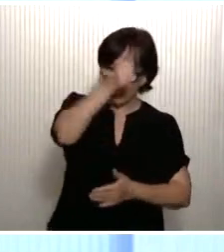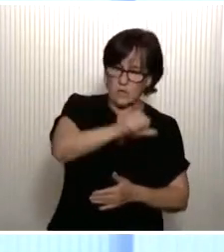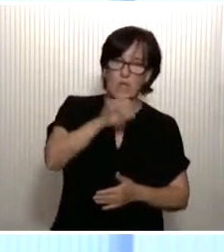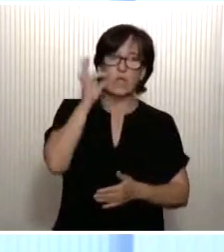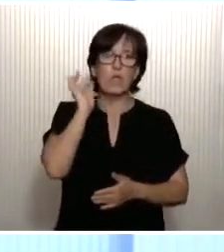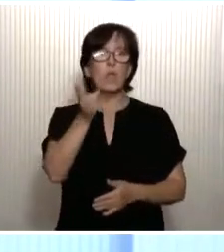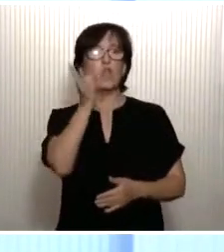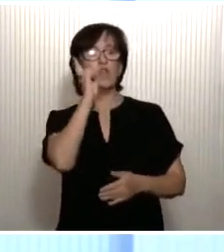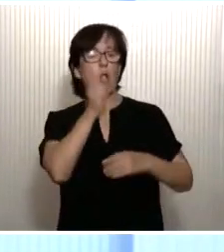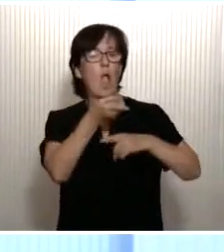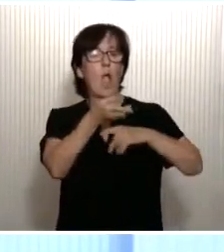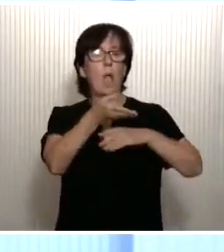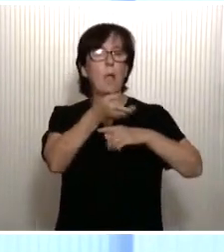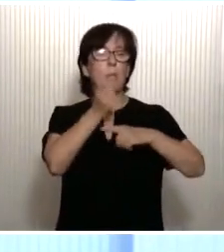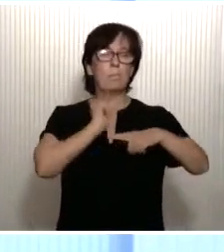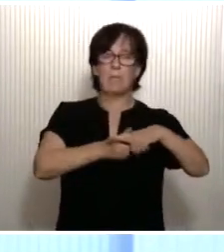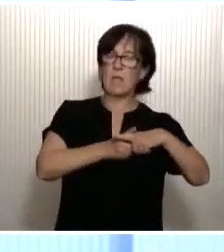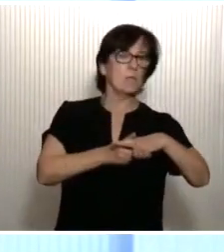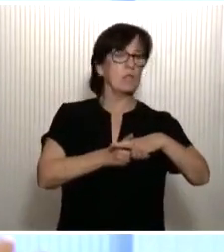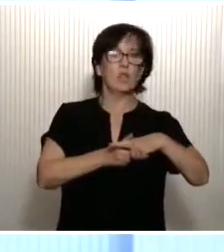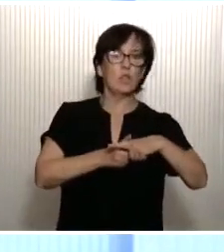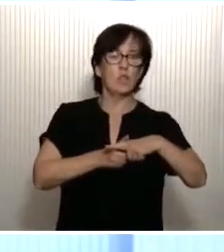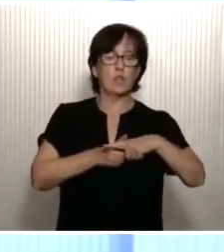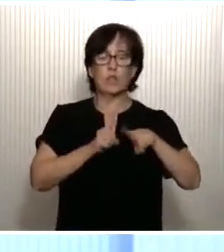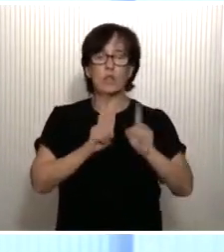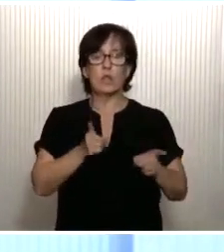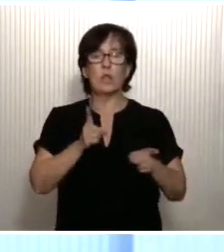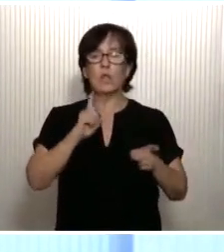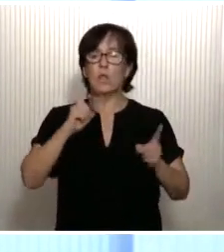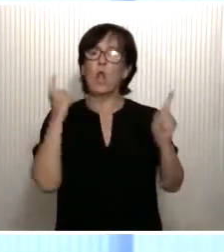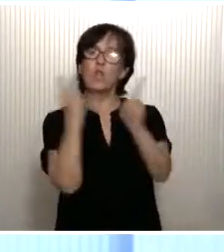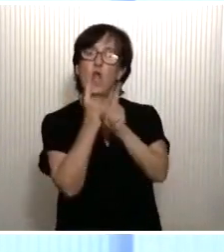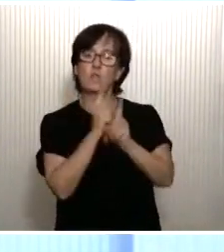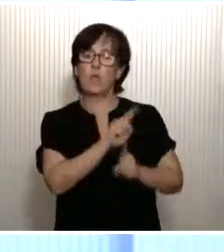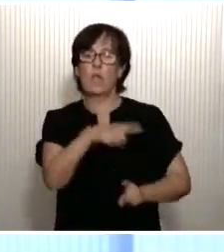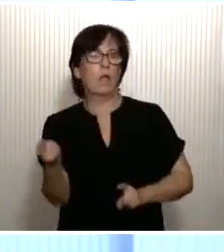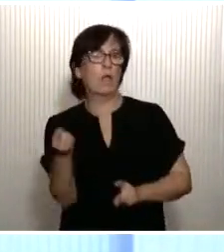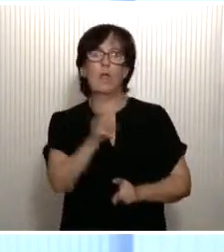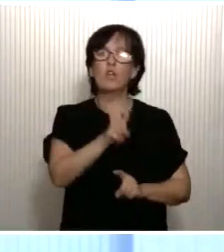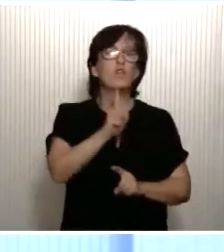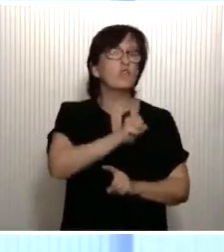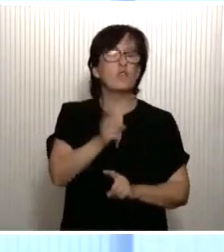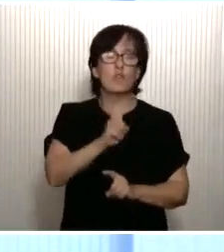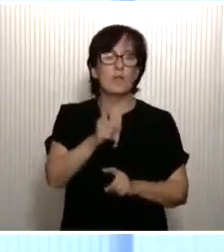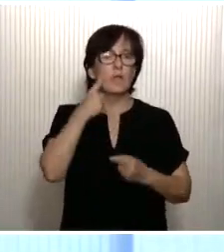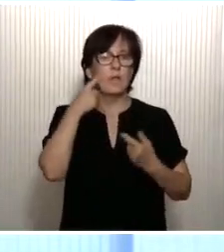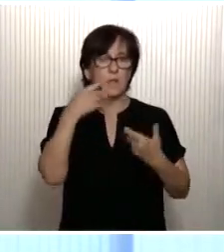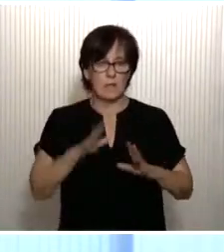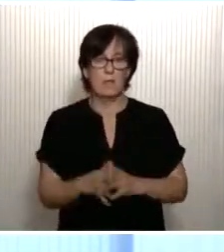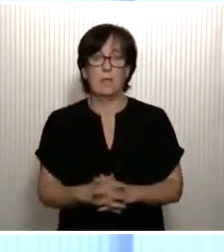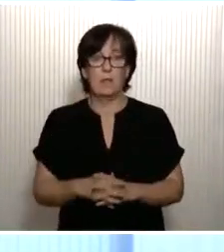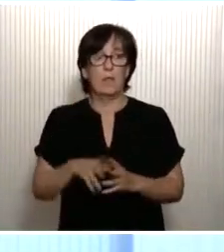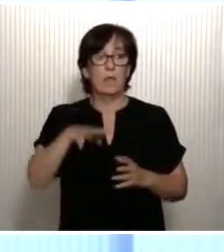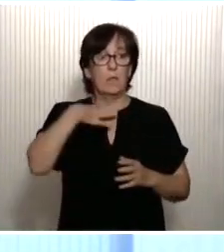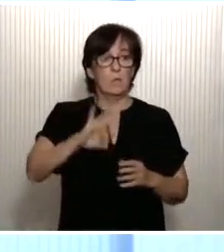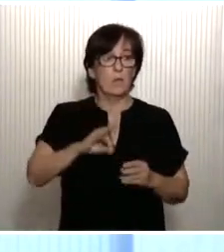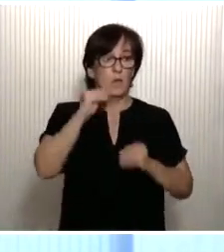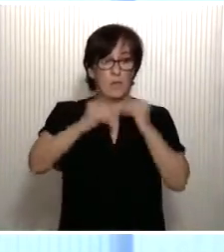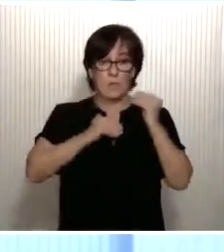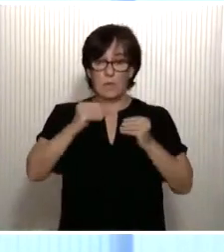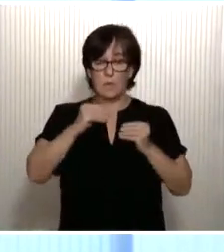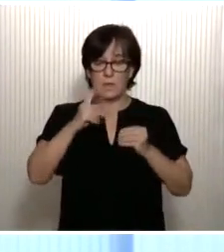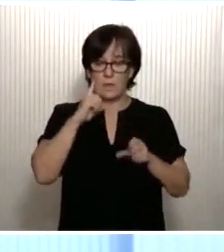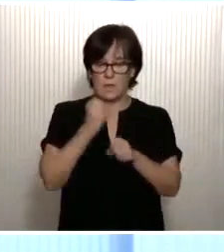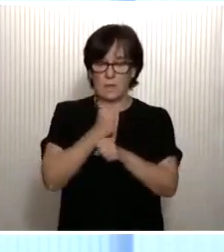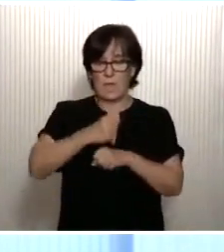no solo de una parte, menos aún de una parte frente a otra. Fíjense, incluso podemos hacer ese ejercicio.